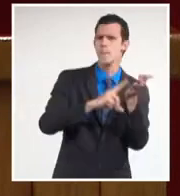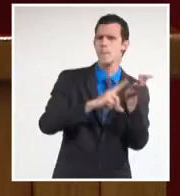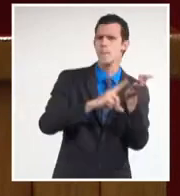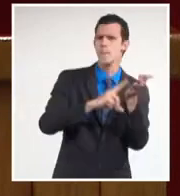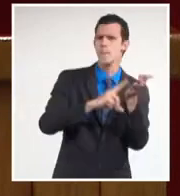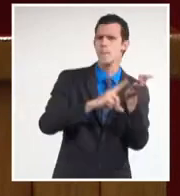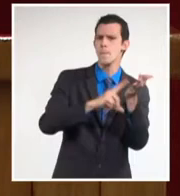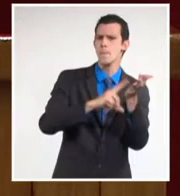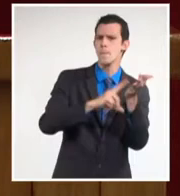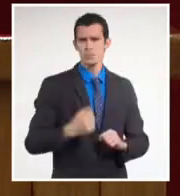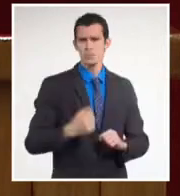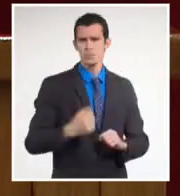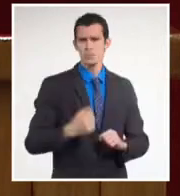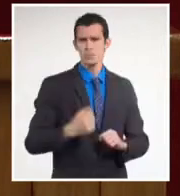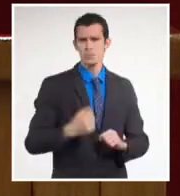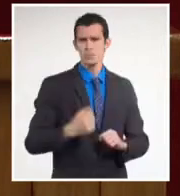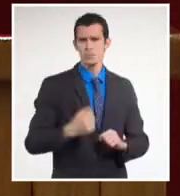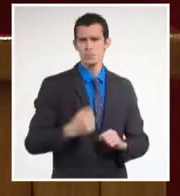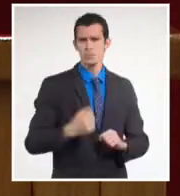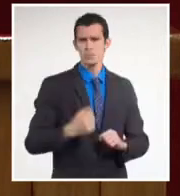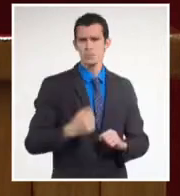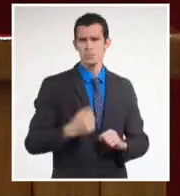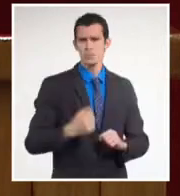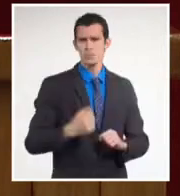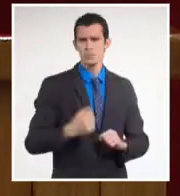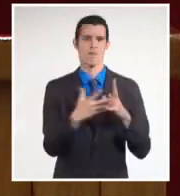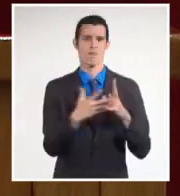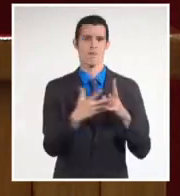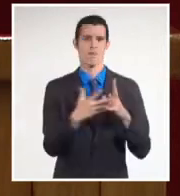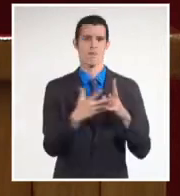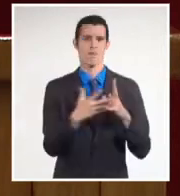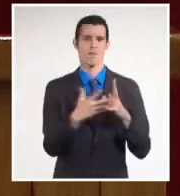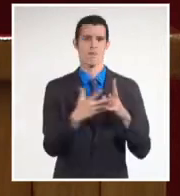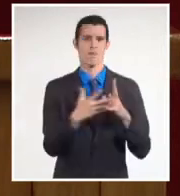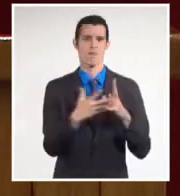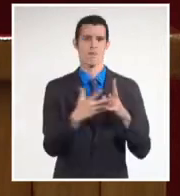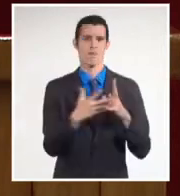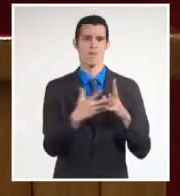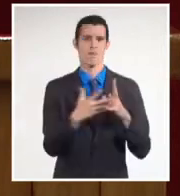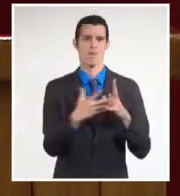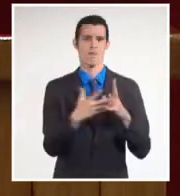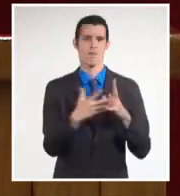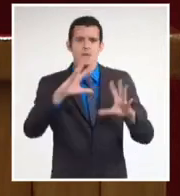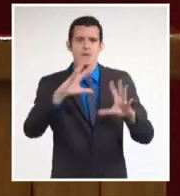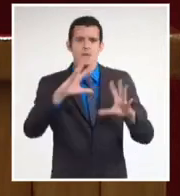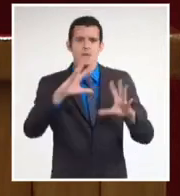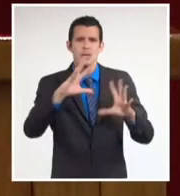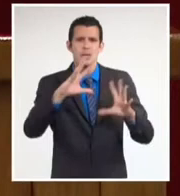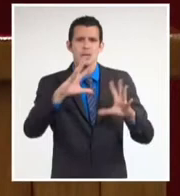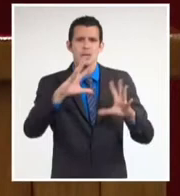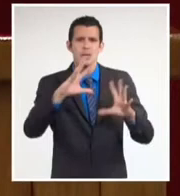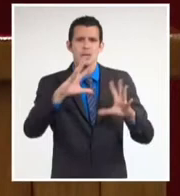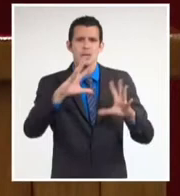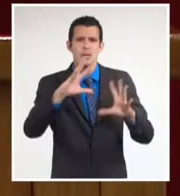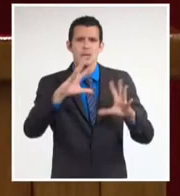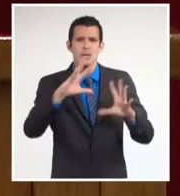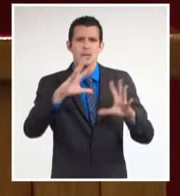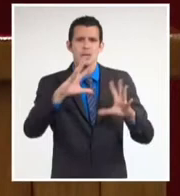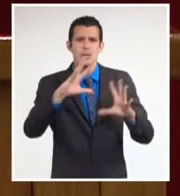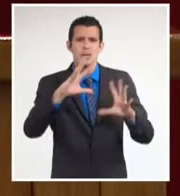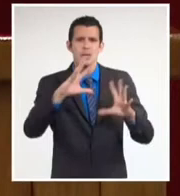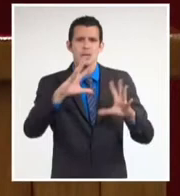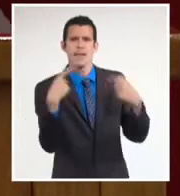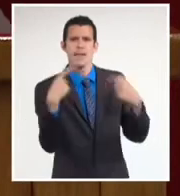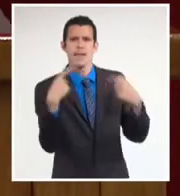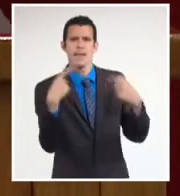en cualquier circunstancia debemos atender. Pero ayer y hoy se han abordado prioridades y esencias en las misiones